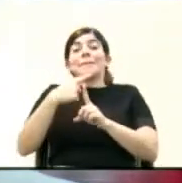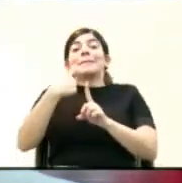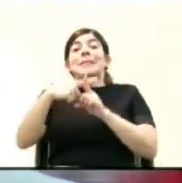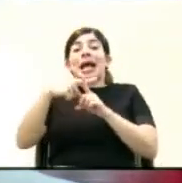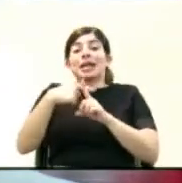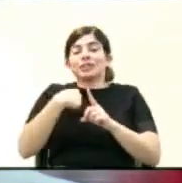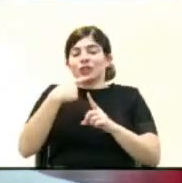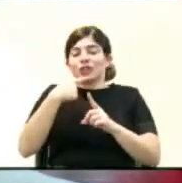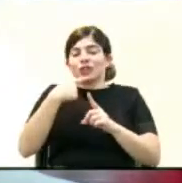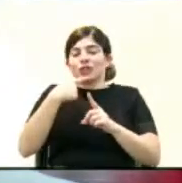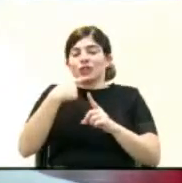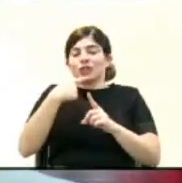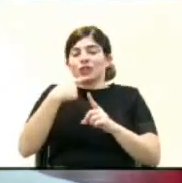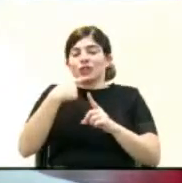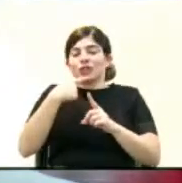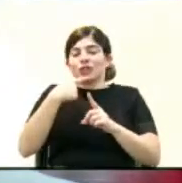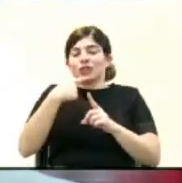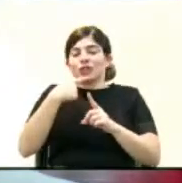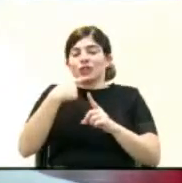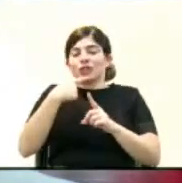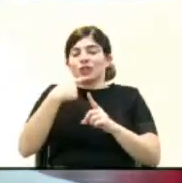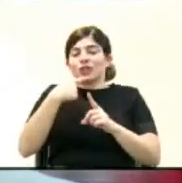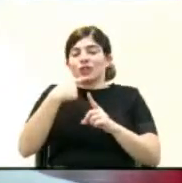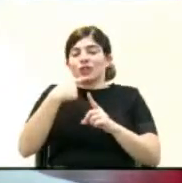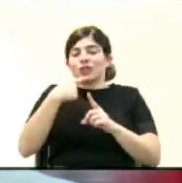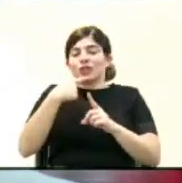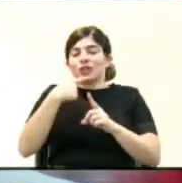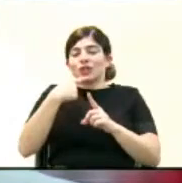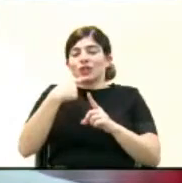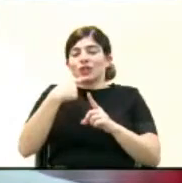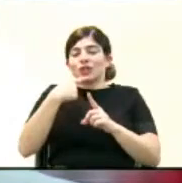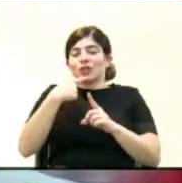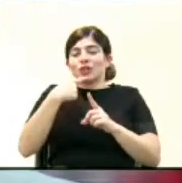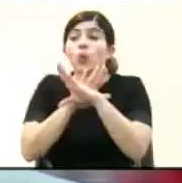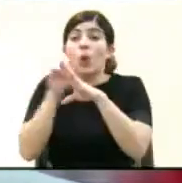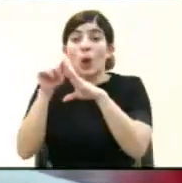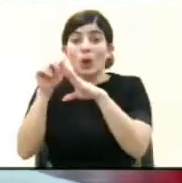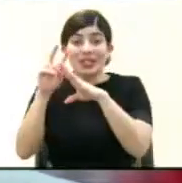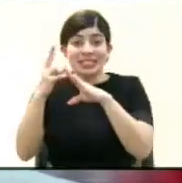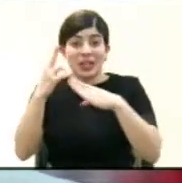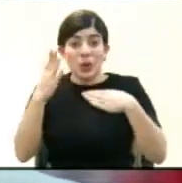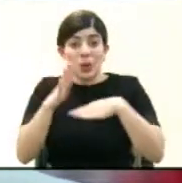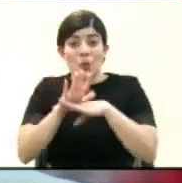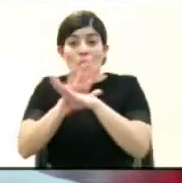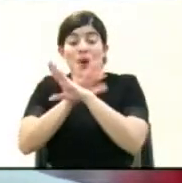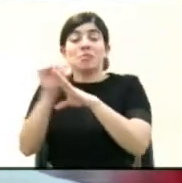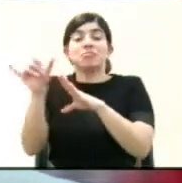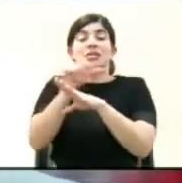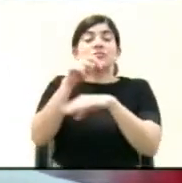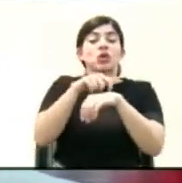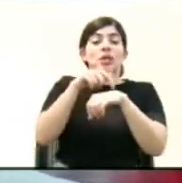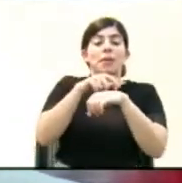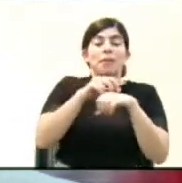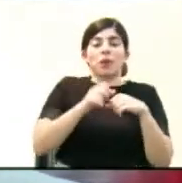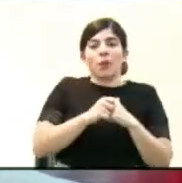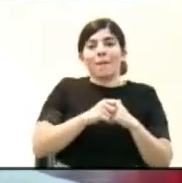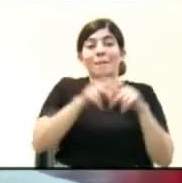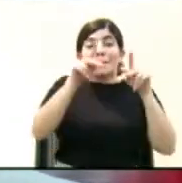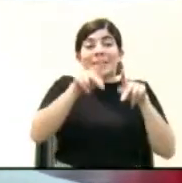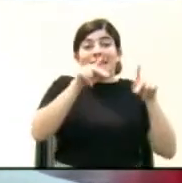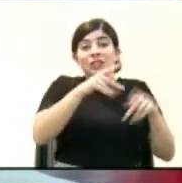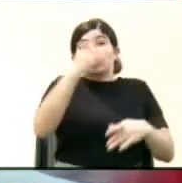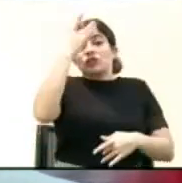dije al principio, la segunda ola coincidente con esta, que es la ola de pacientes no